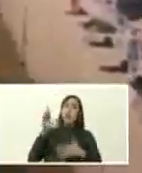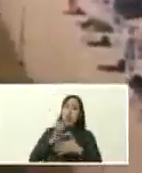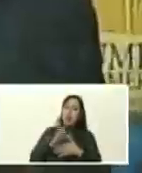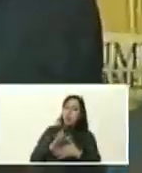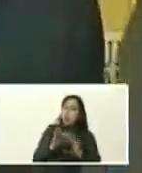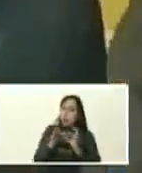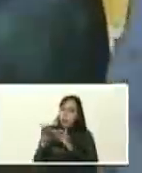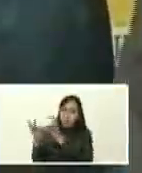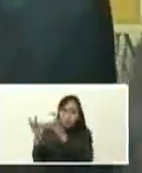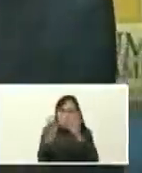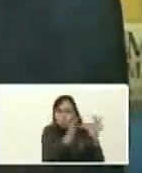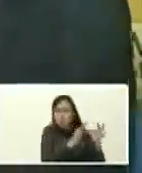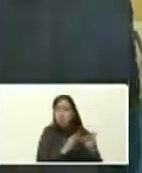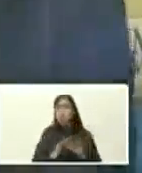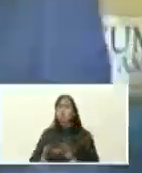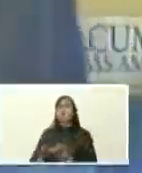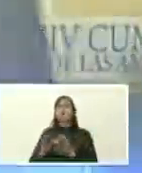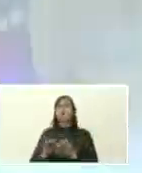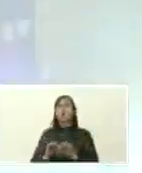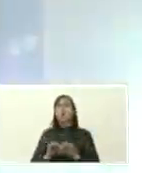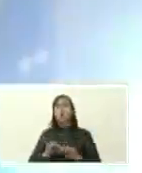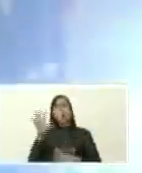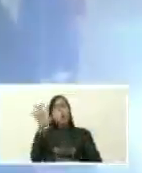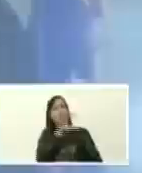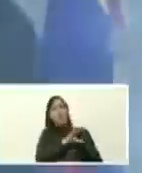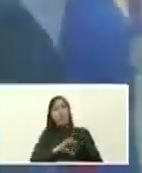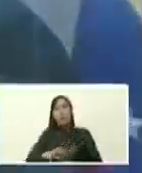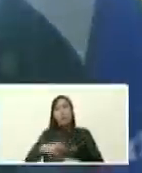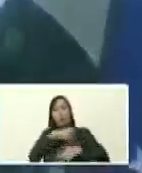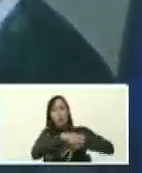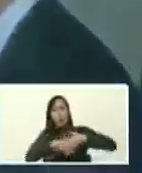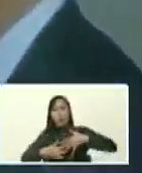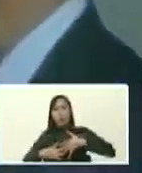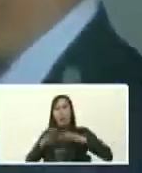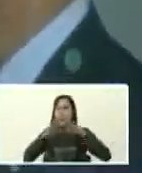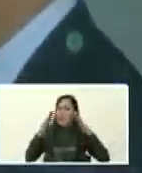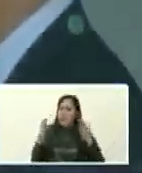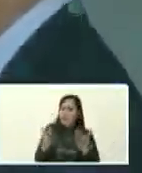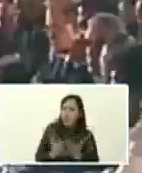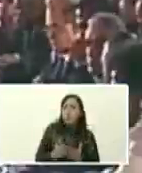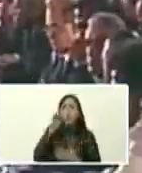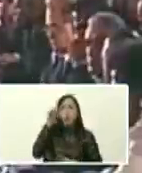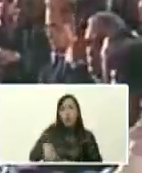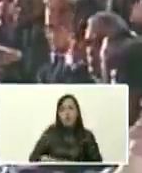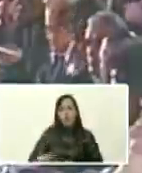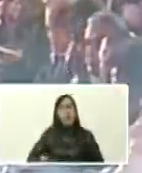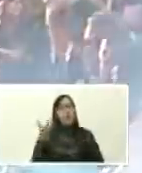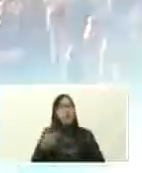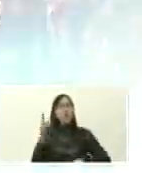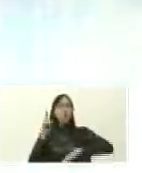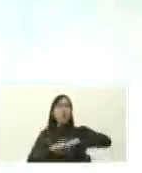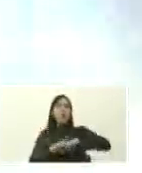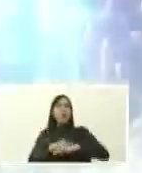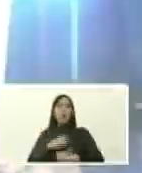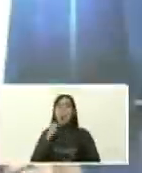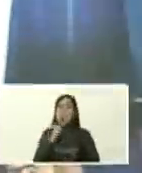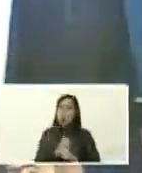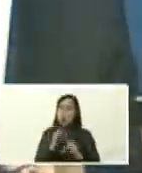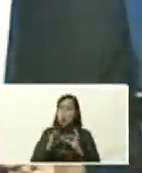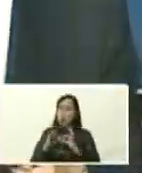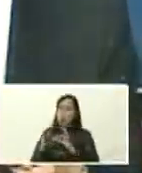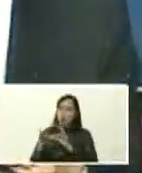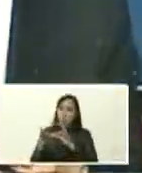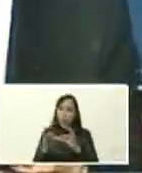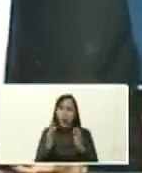de América del Sur, de América Latina y de América Latina con el mundo. Los tiempos grandiosos de la hermandad, del trabajo conjunto, de remar